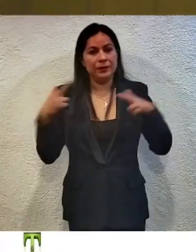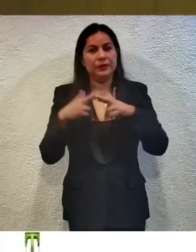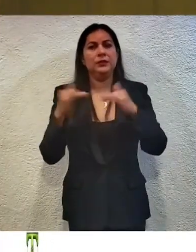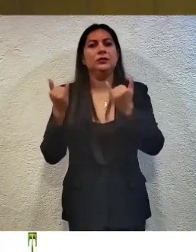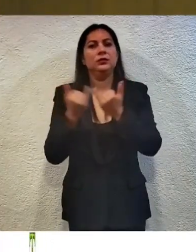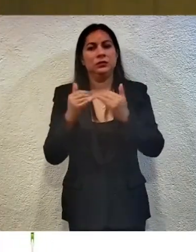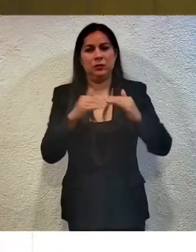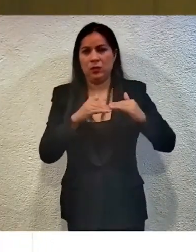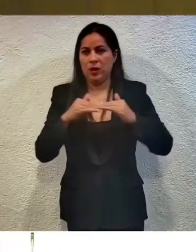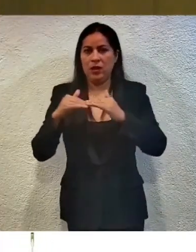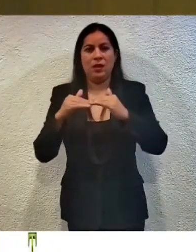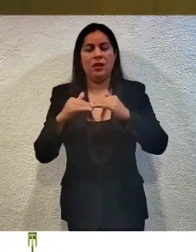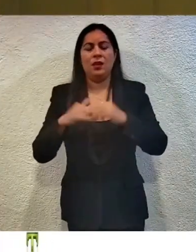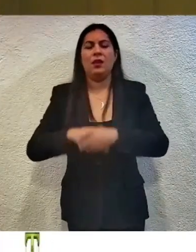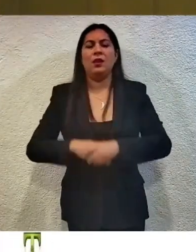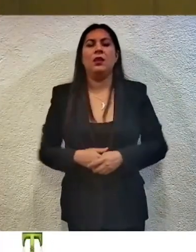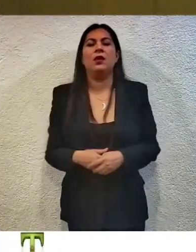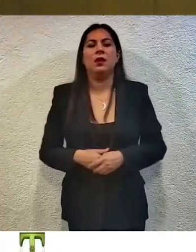proporcional.